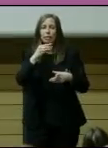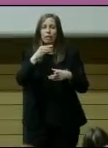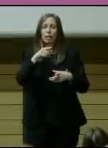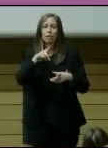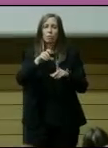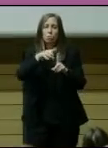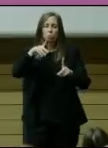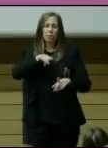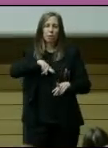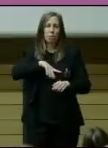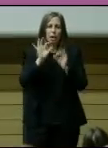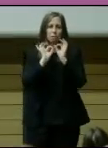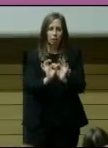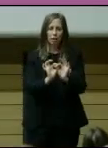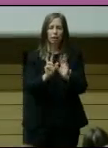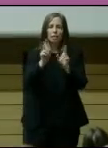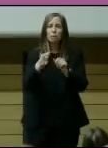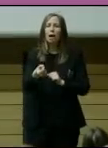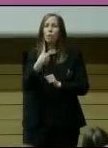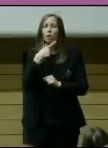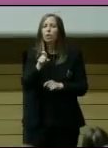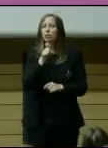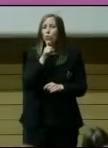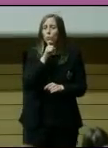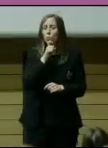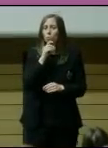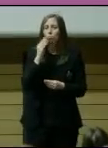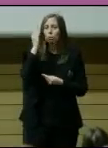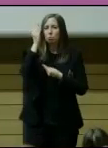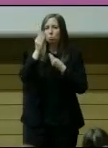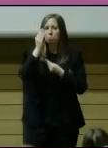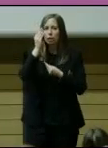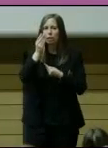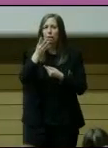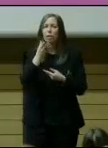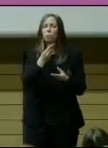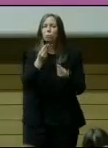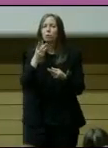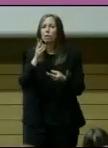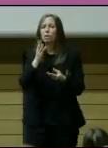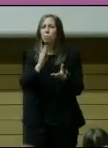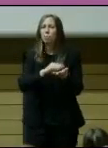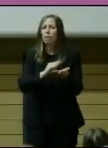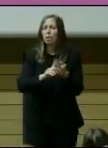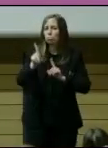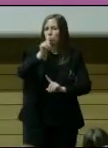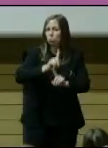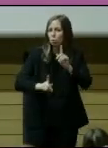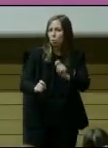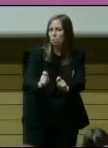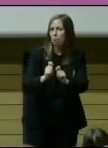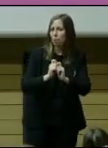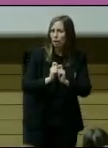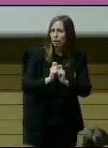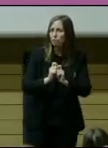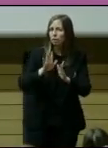moral concreta. Y claro, en el caso de las drogas, pues se cree de que son, pues en muchos casos, reznables, problemáticas, y claro, y aquí lo que nos pivotaba